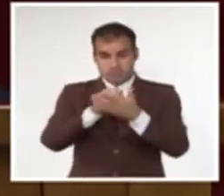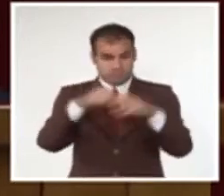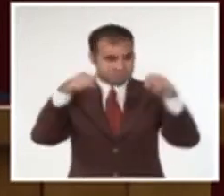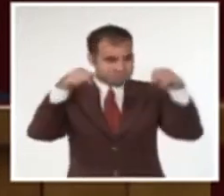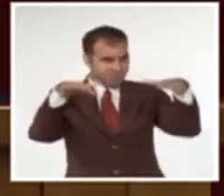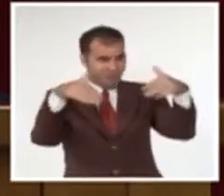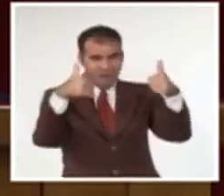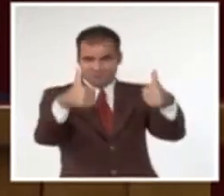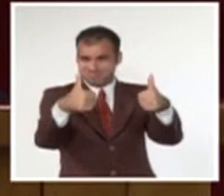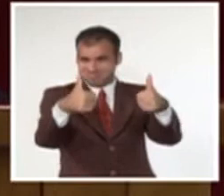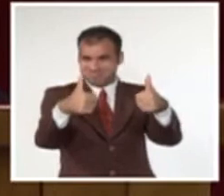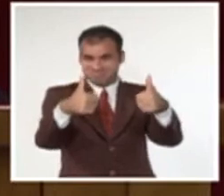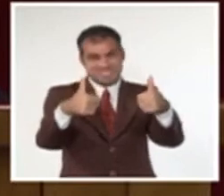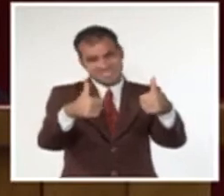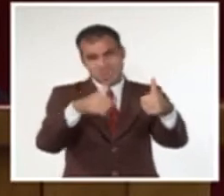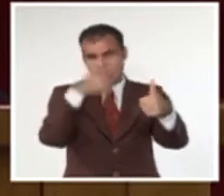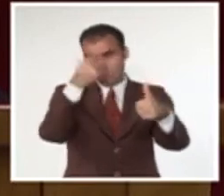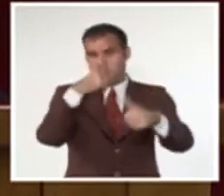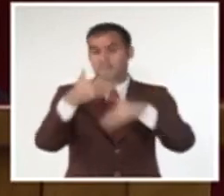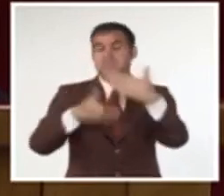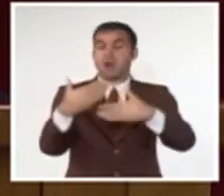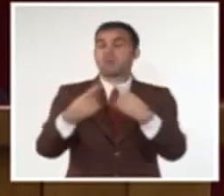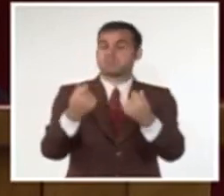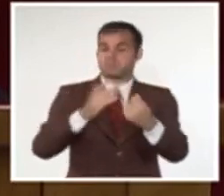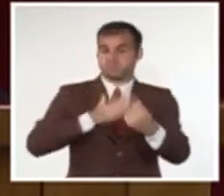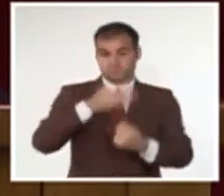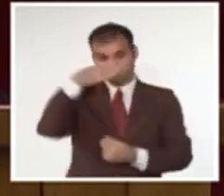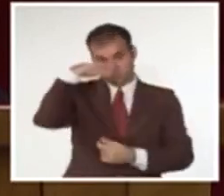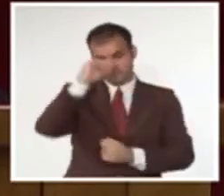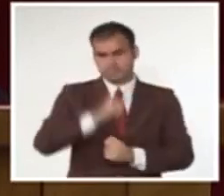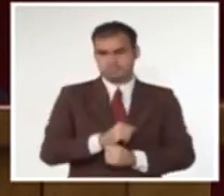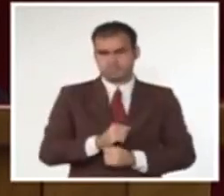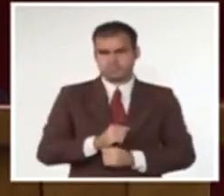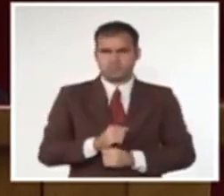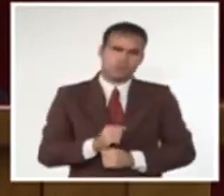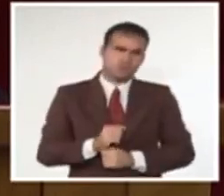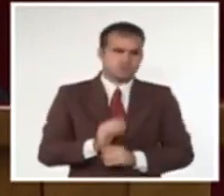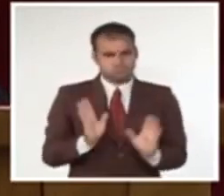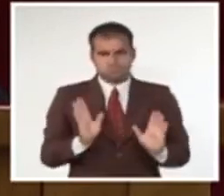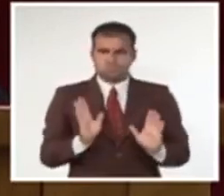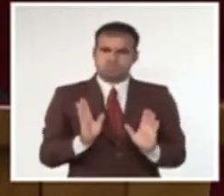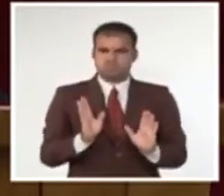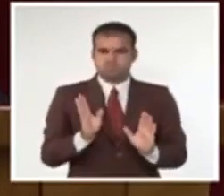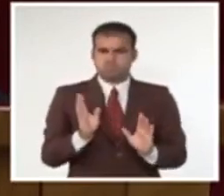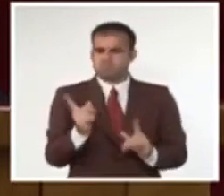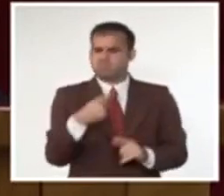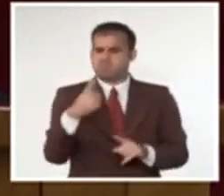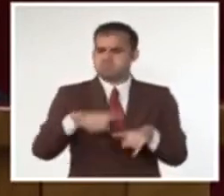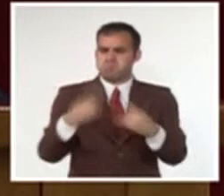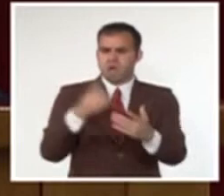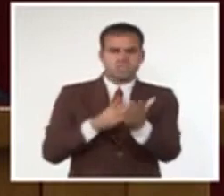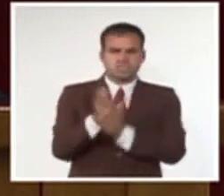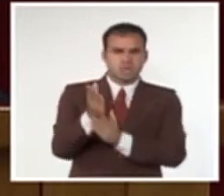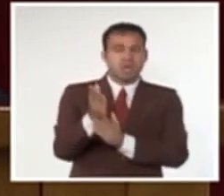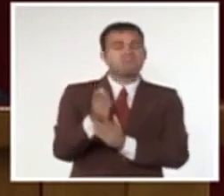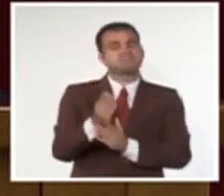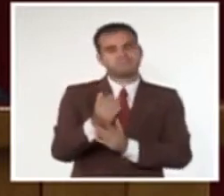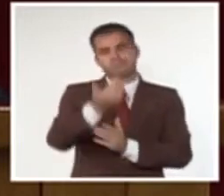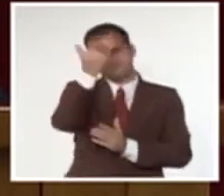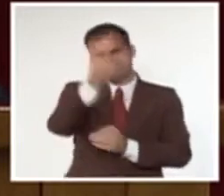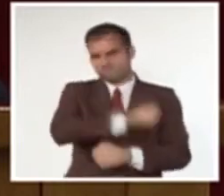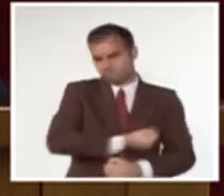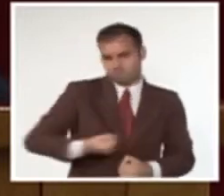condiciones económicas que enfrenta el país, pero no es un milagro, es obra del talento, el esfuerzo y